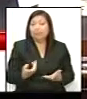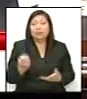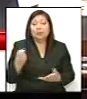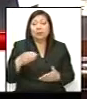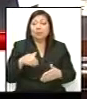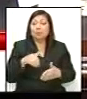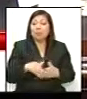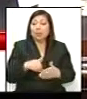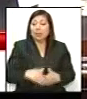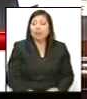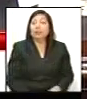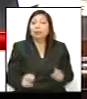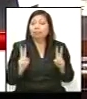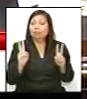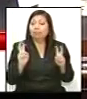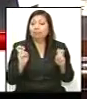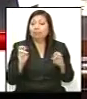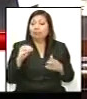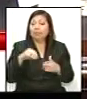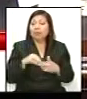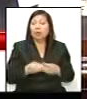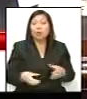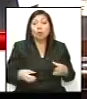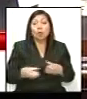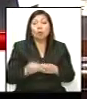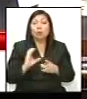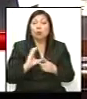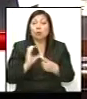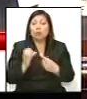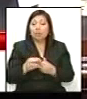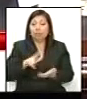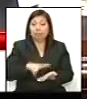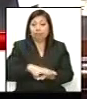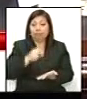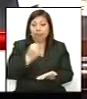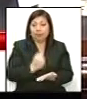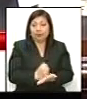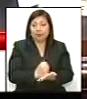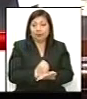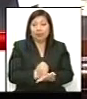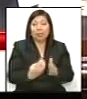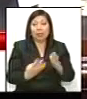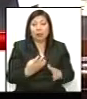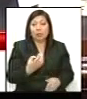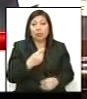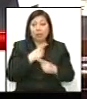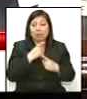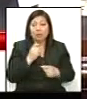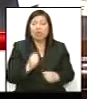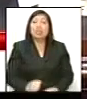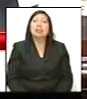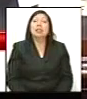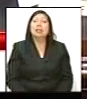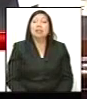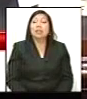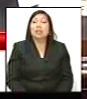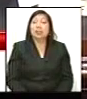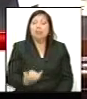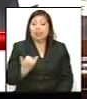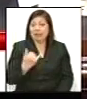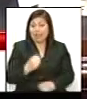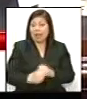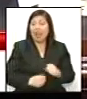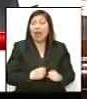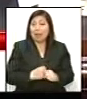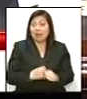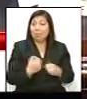segunda votación del texto sustitutorio de la Comisión de Cultura, aprobado en la sesión del Pleno del 14 de marzo del 2019, que